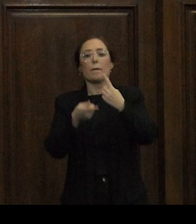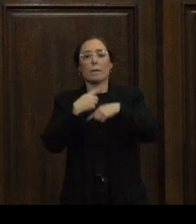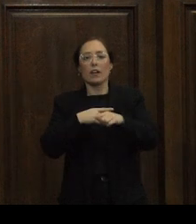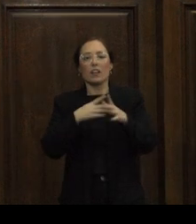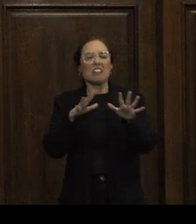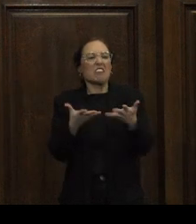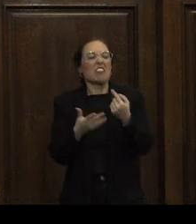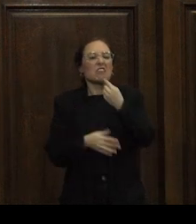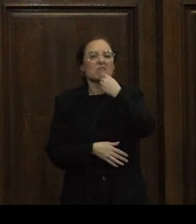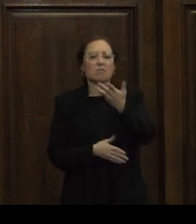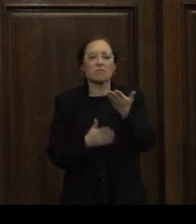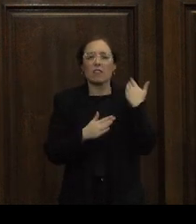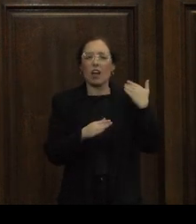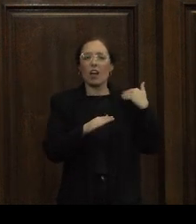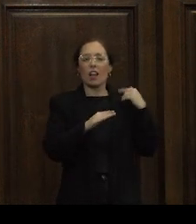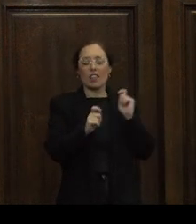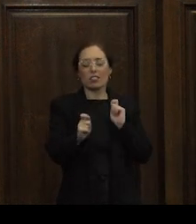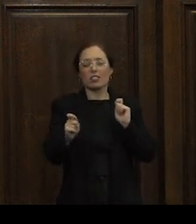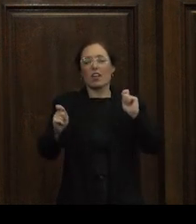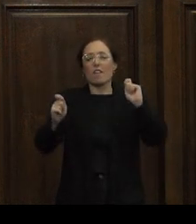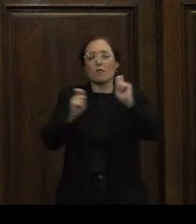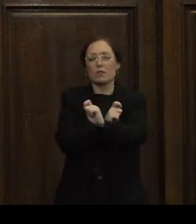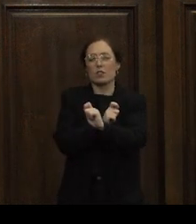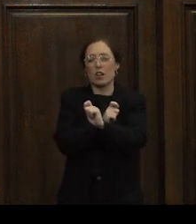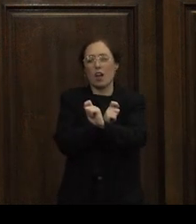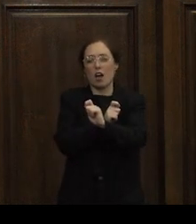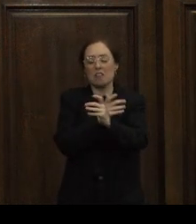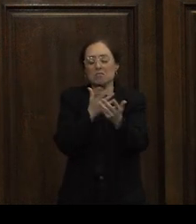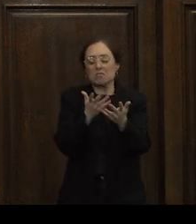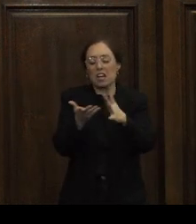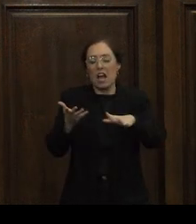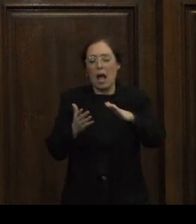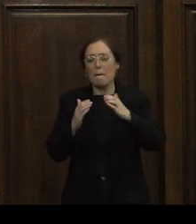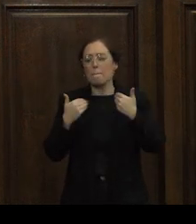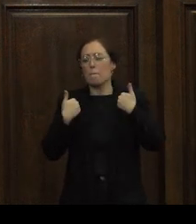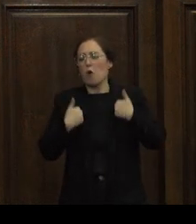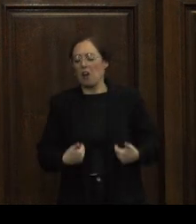me refiero con esto, ¿no?, de la transformación del suelo moral?